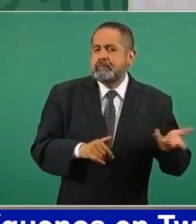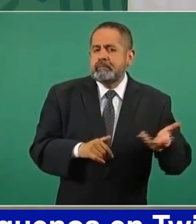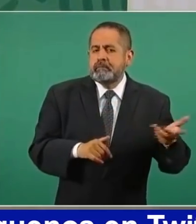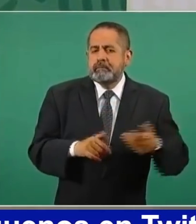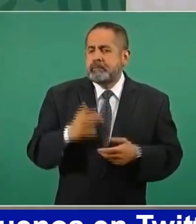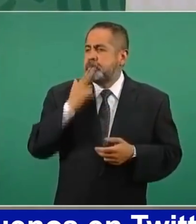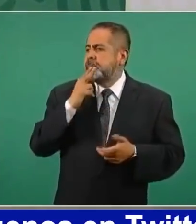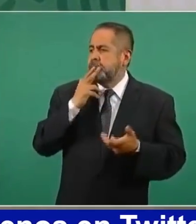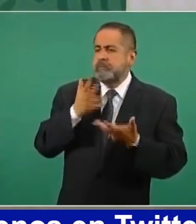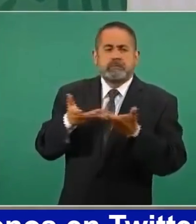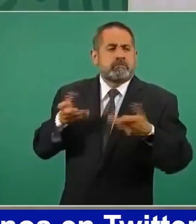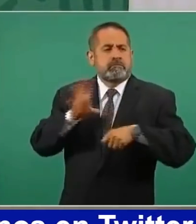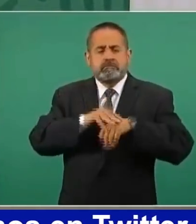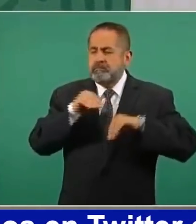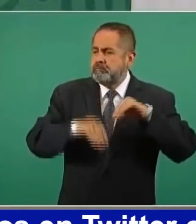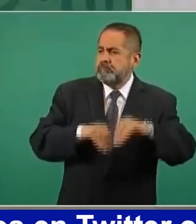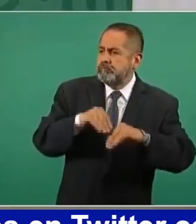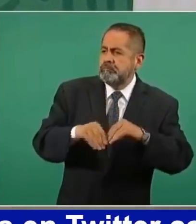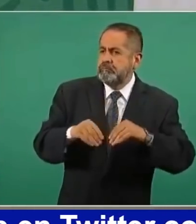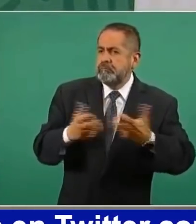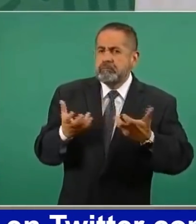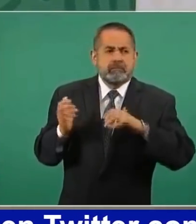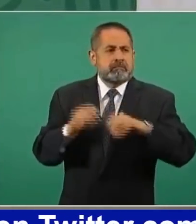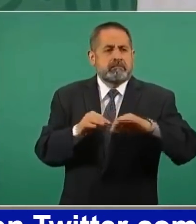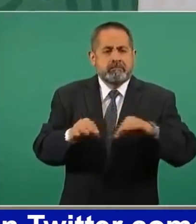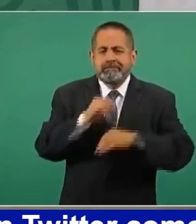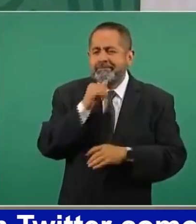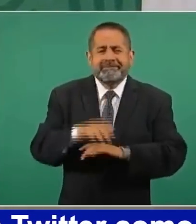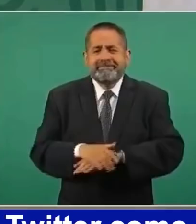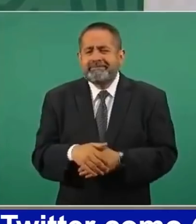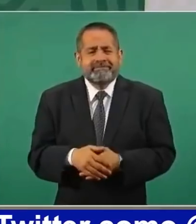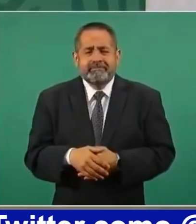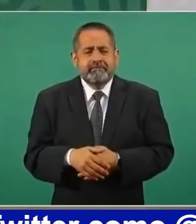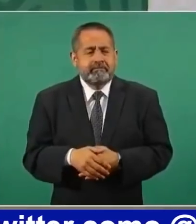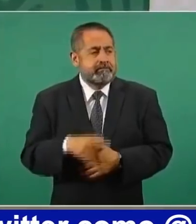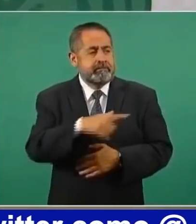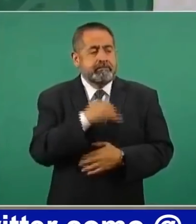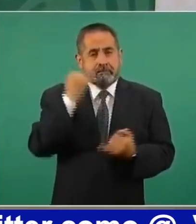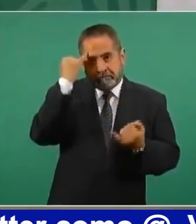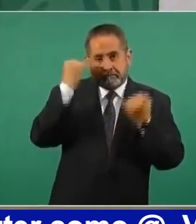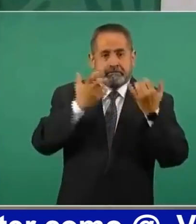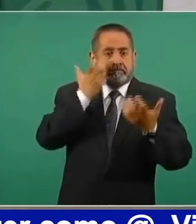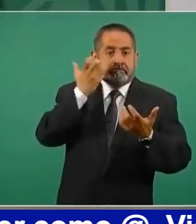utilizó las concesiones para invertir y crear empleos, sino para especular